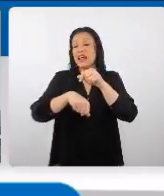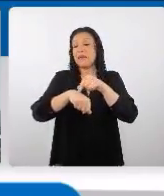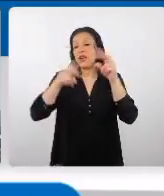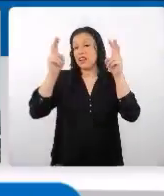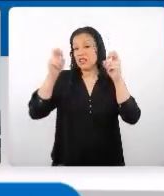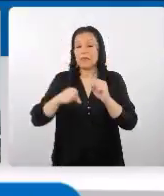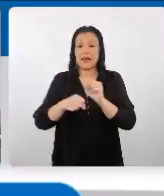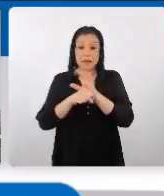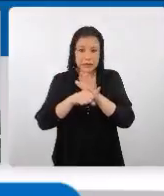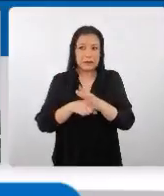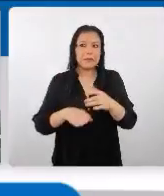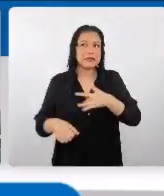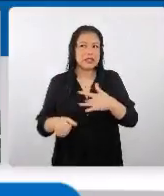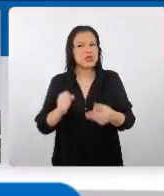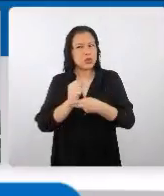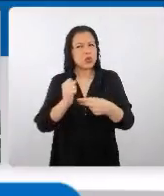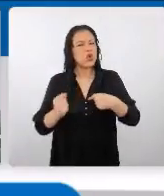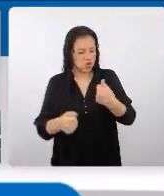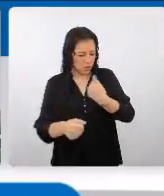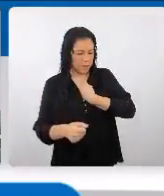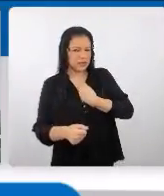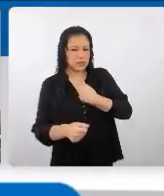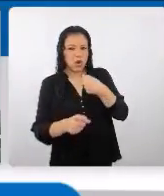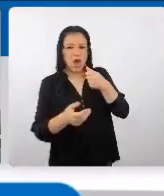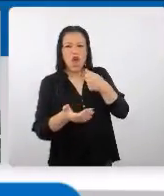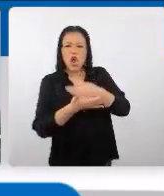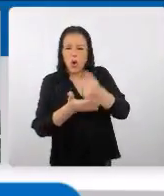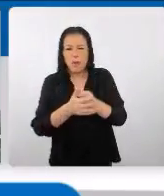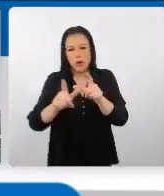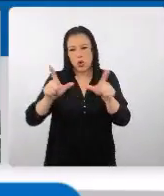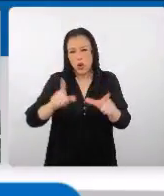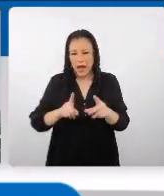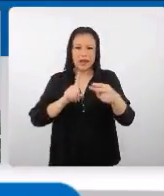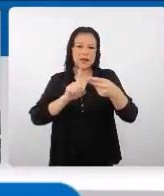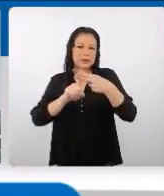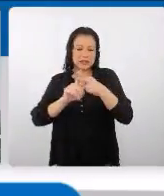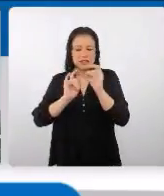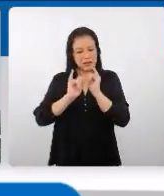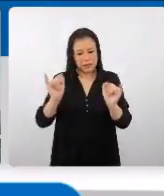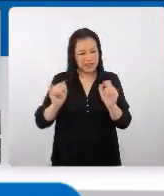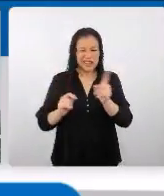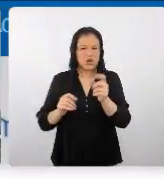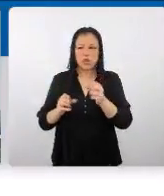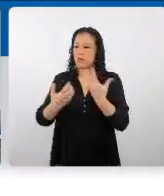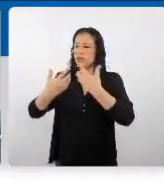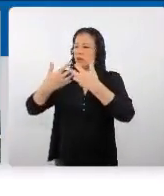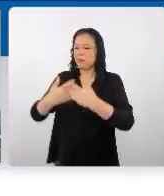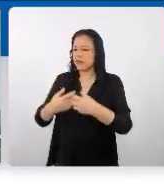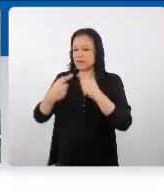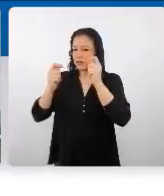digitalizados y más seguros haciendo las compras de manera independiente y online.